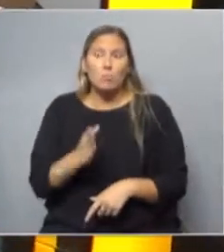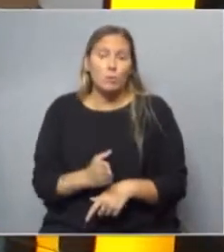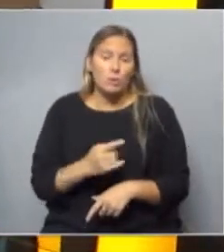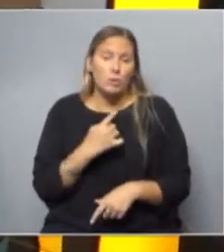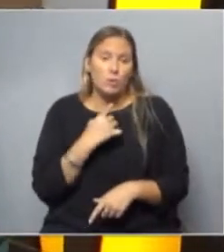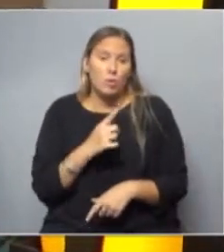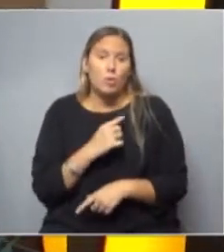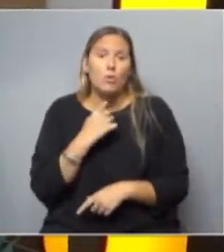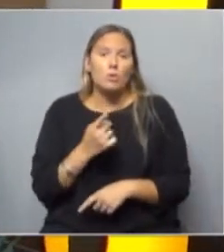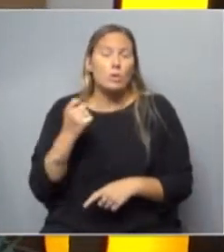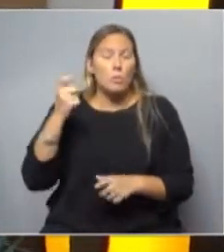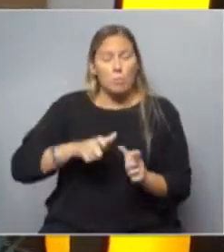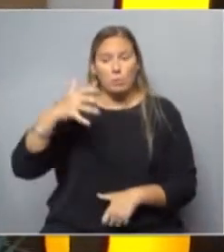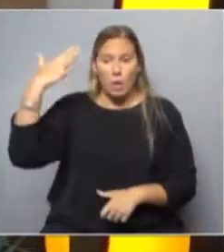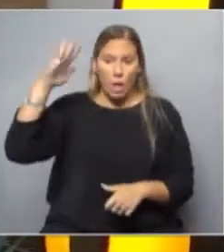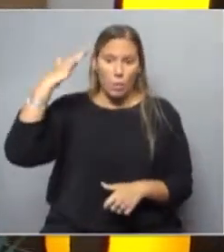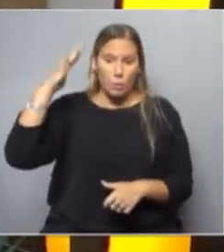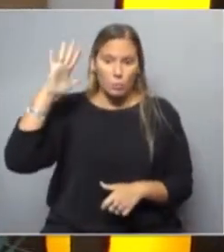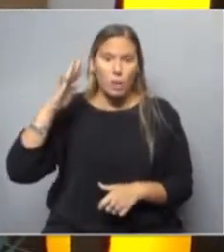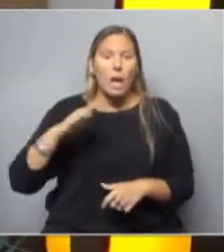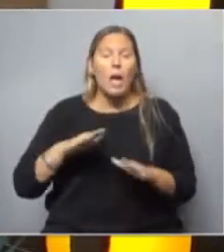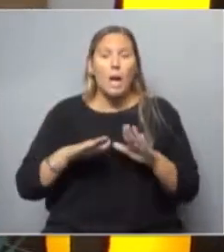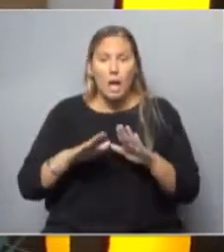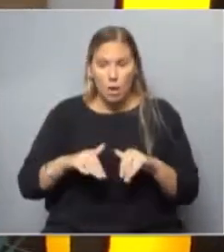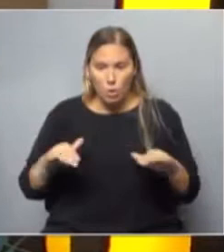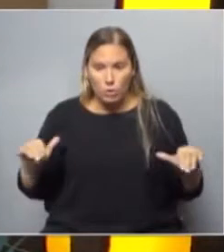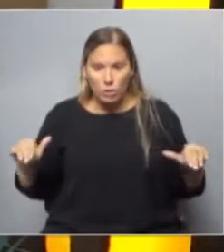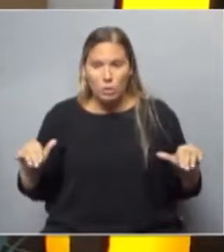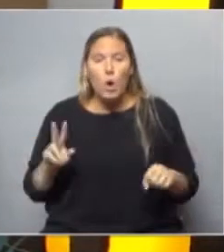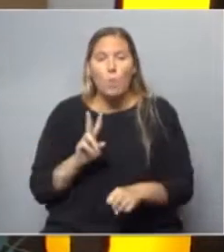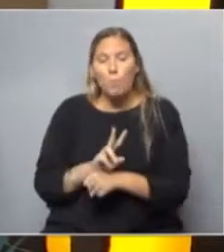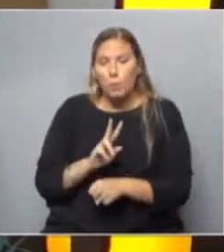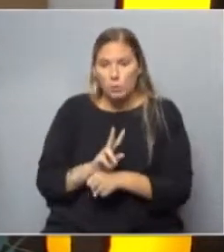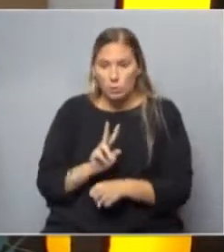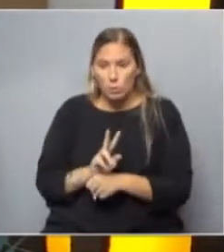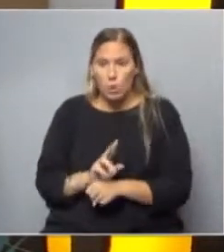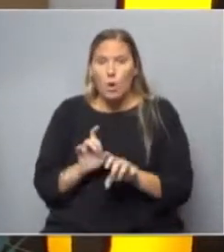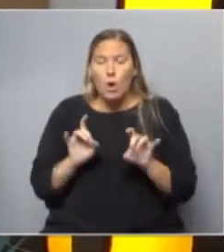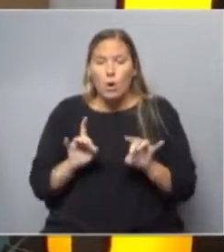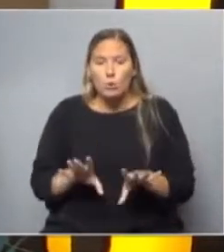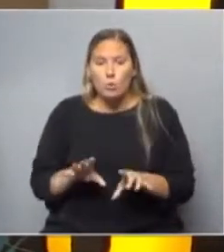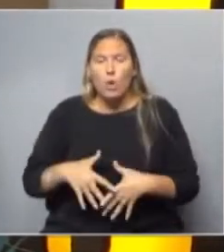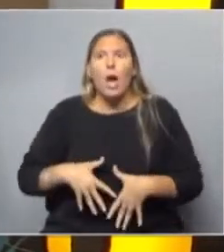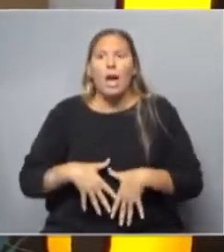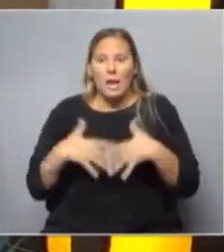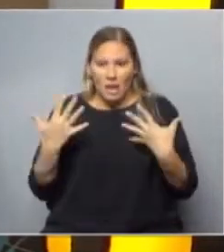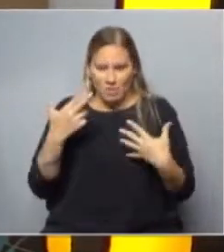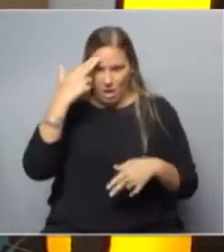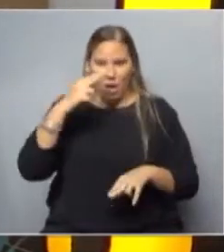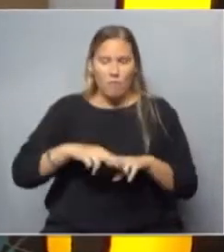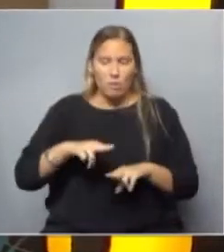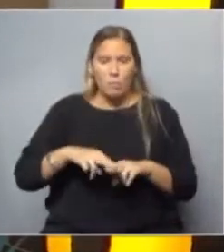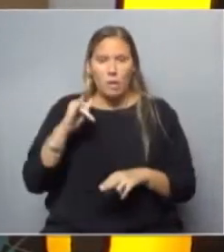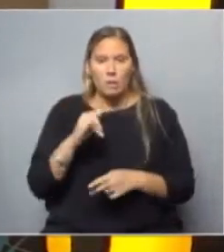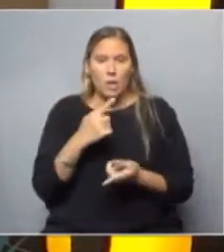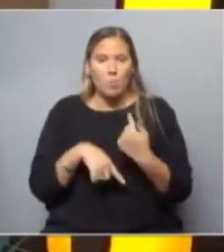la población adulta. En los niños genera protección solo hacia las formas graves de la tuberculosis, pero